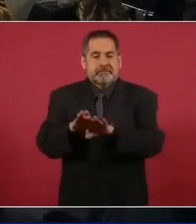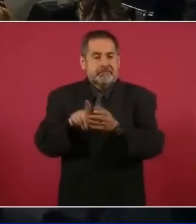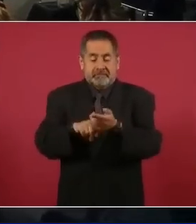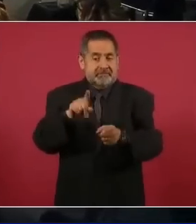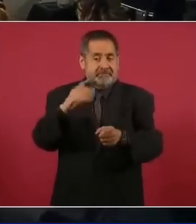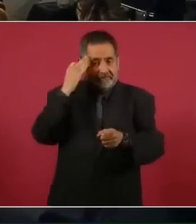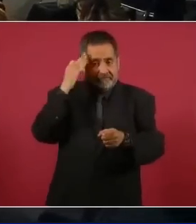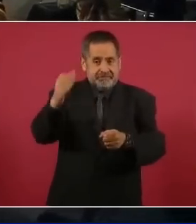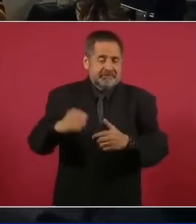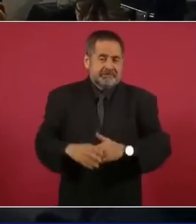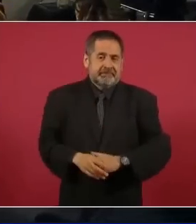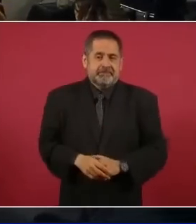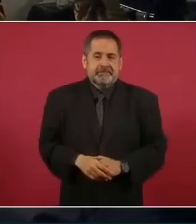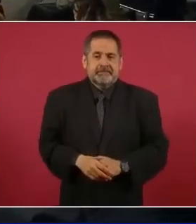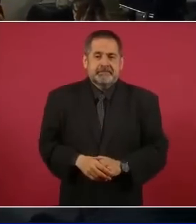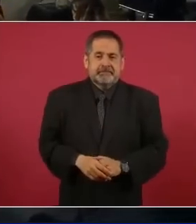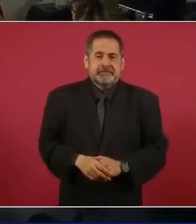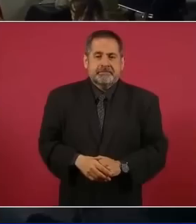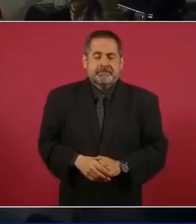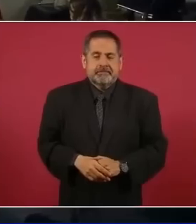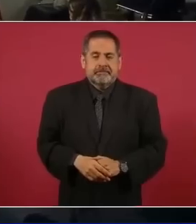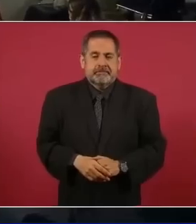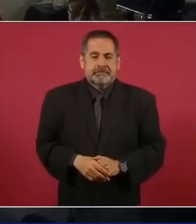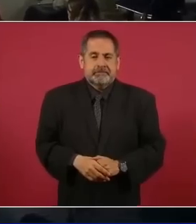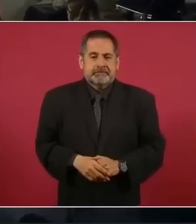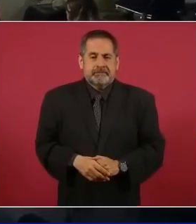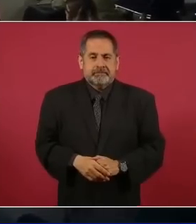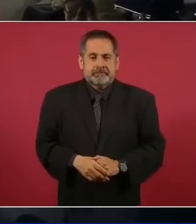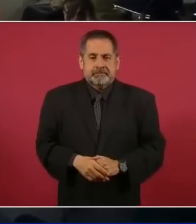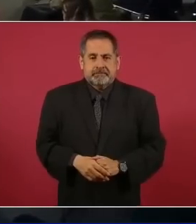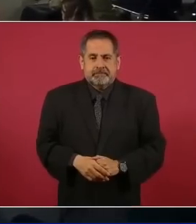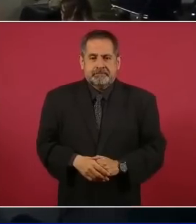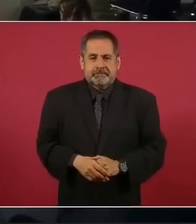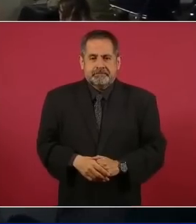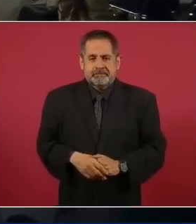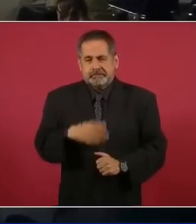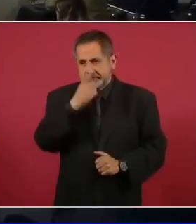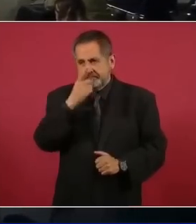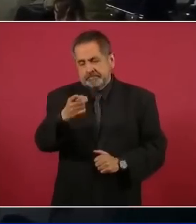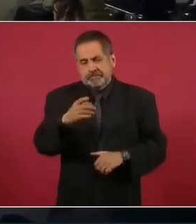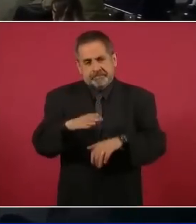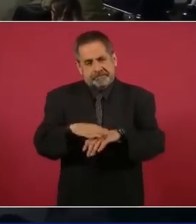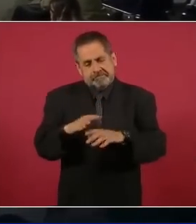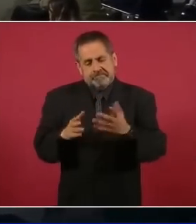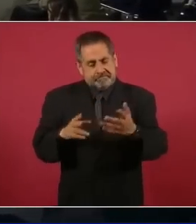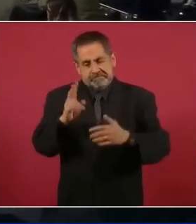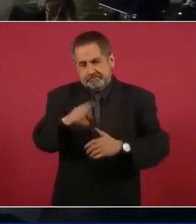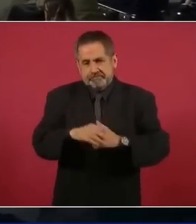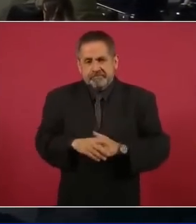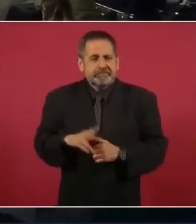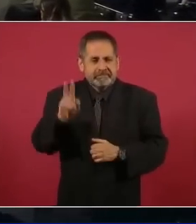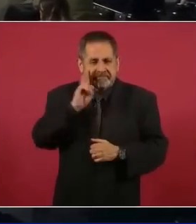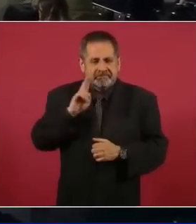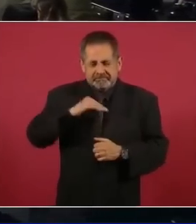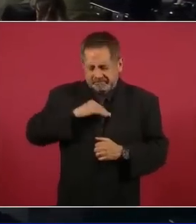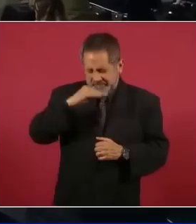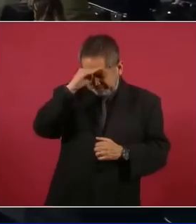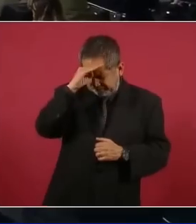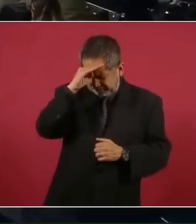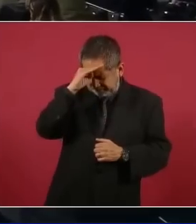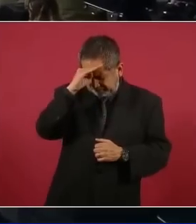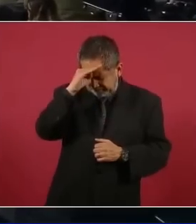Y esto lo expreso así porque se haga un ejercicio y me